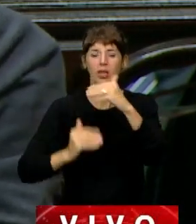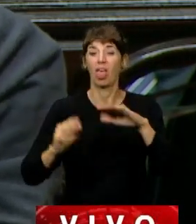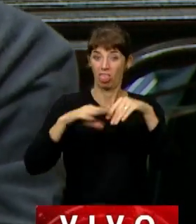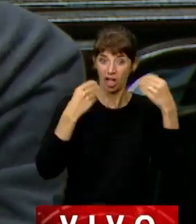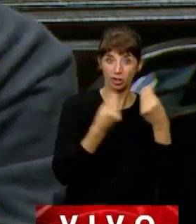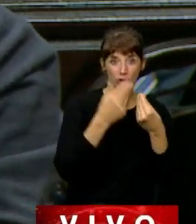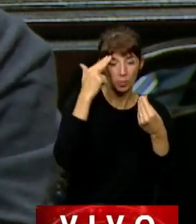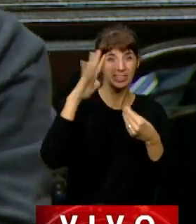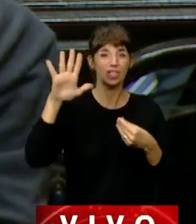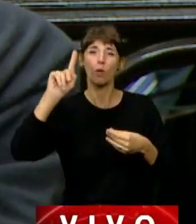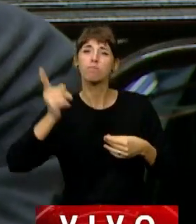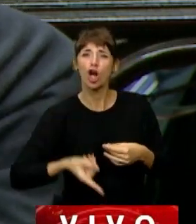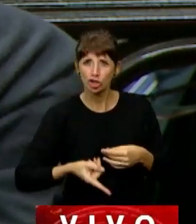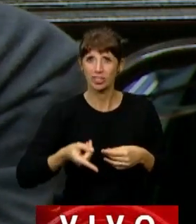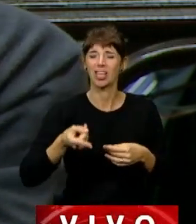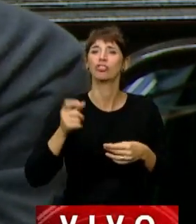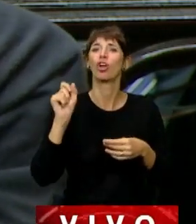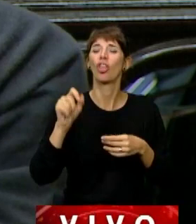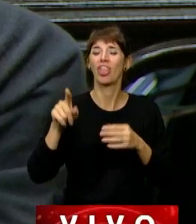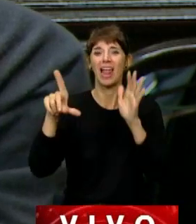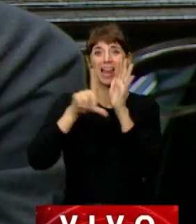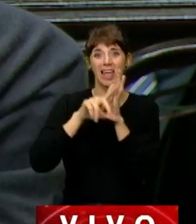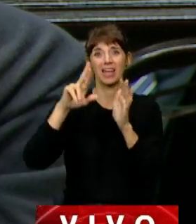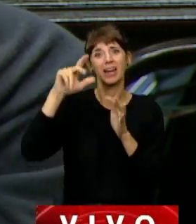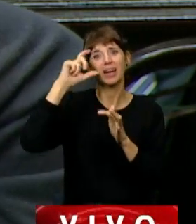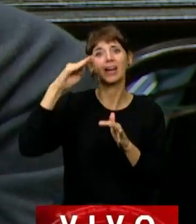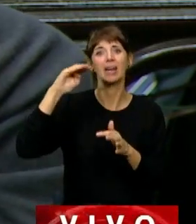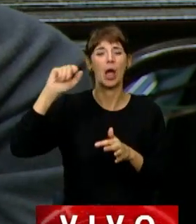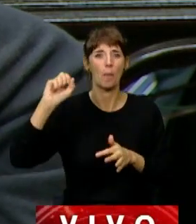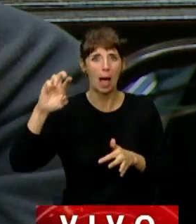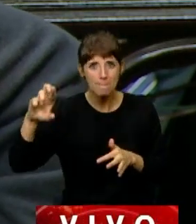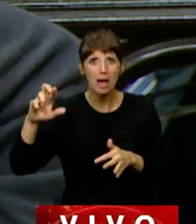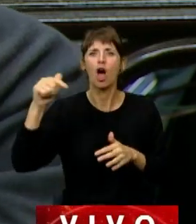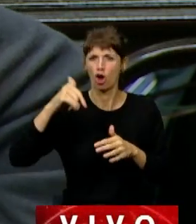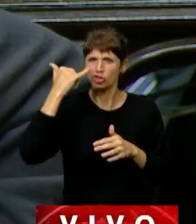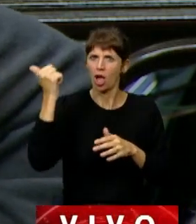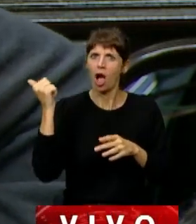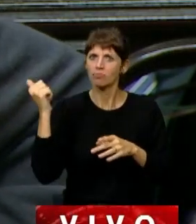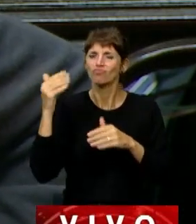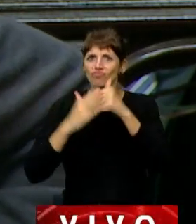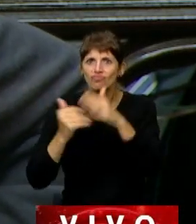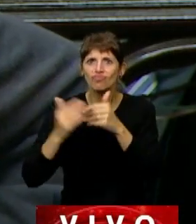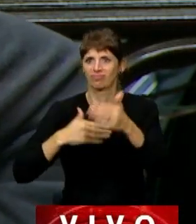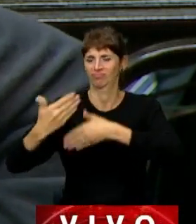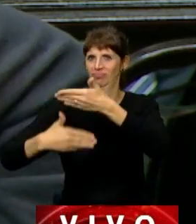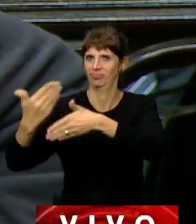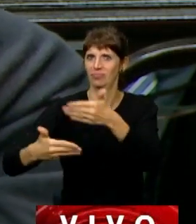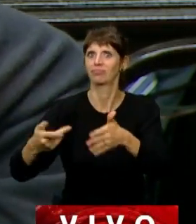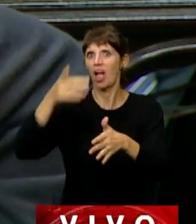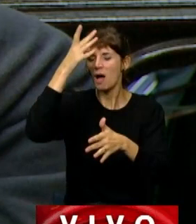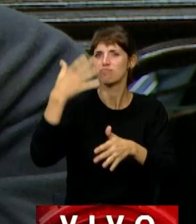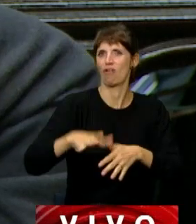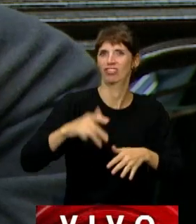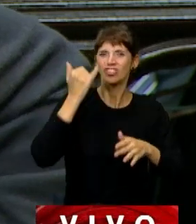que están en el anexo de la ley de RENAVAP hoy están teniendo algún tipo de intervención. Y bienvenido sea que se actualizó